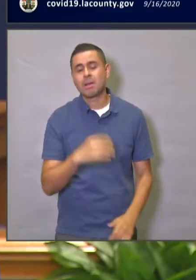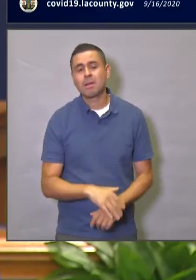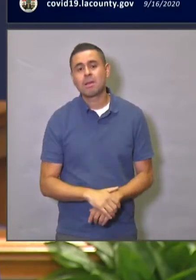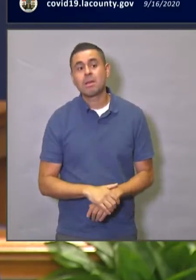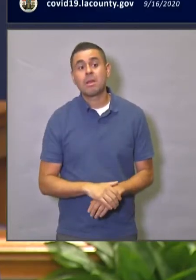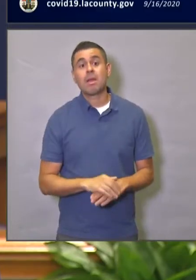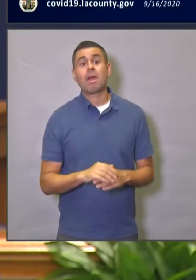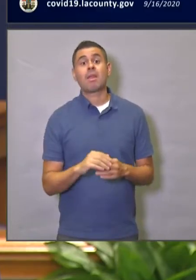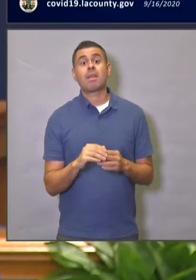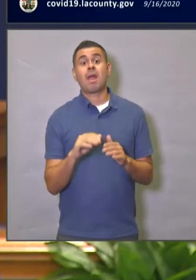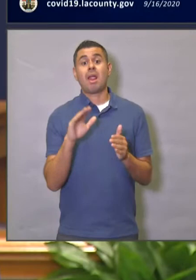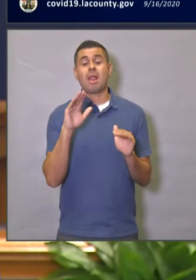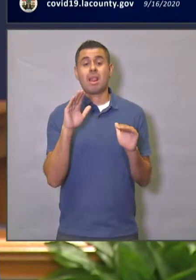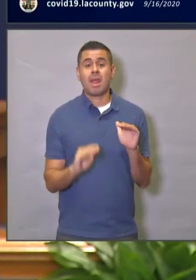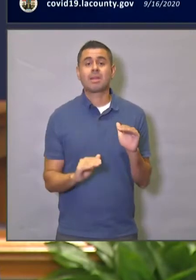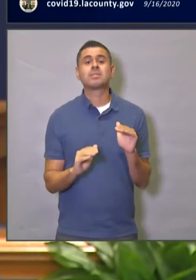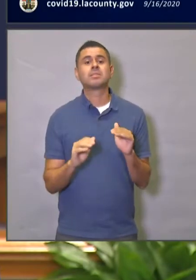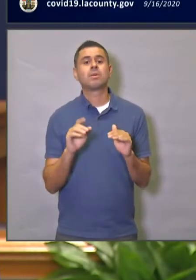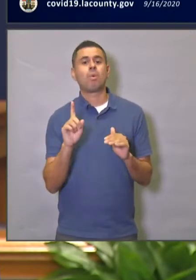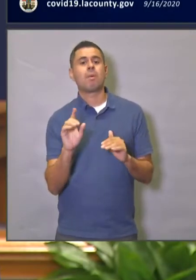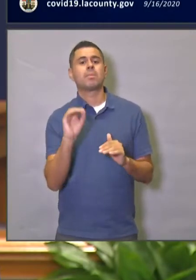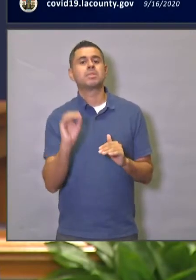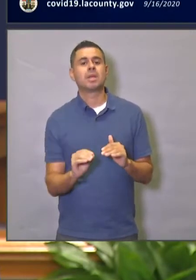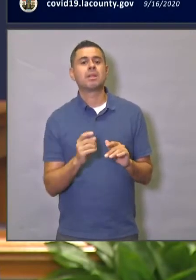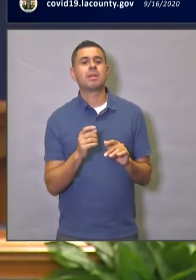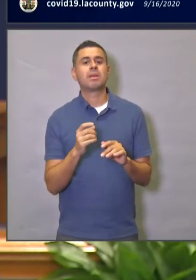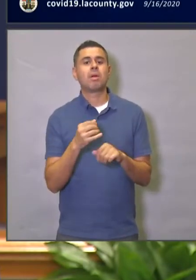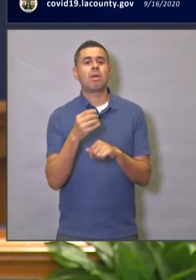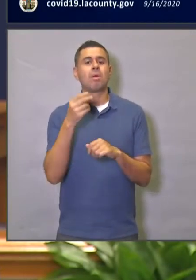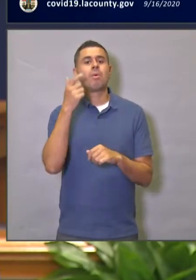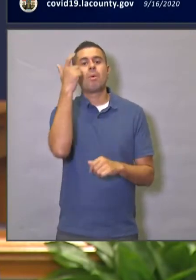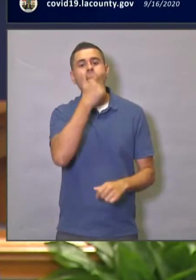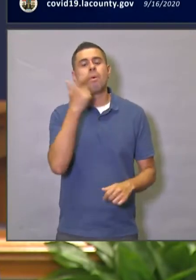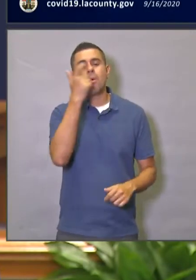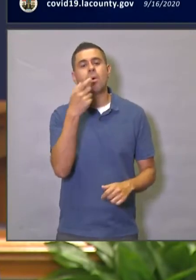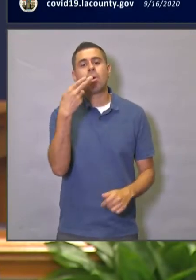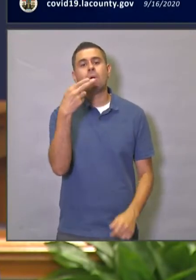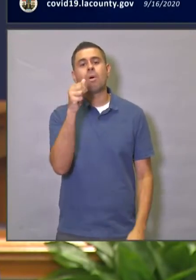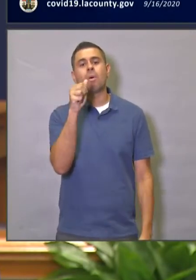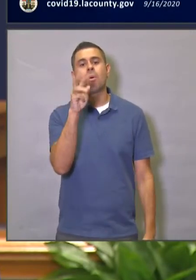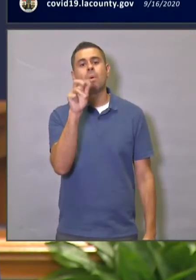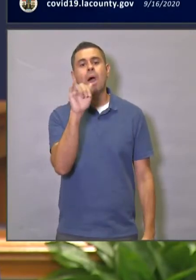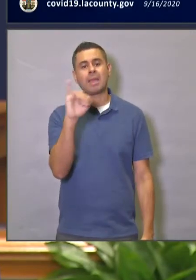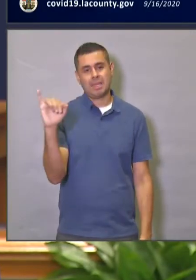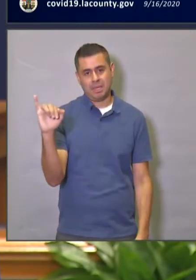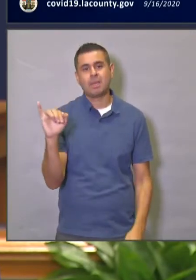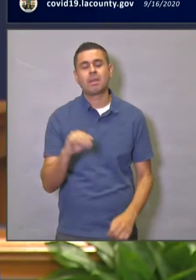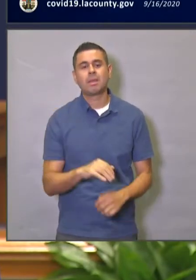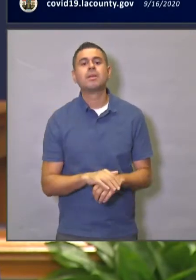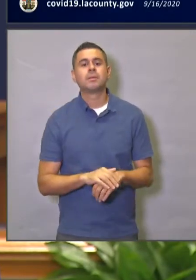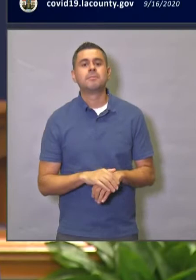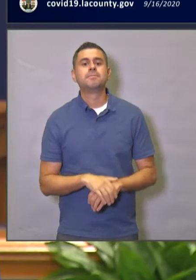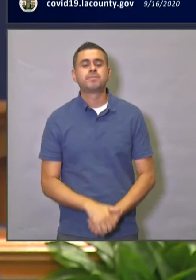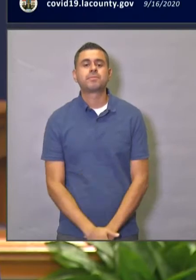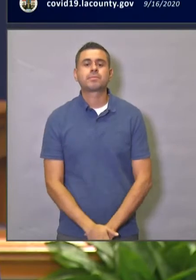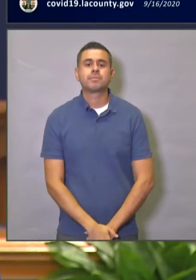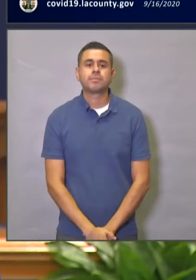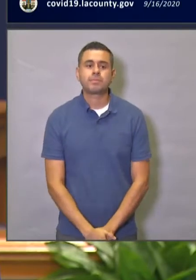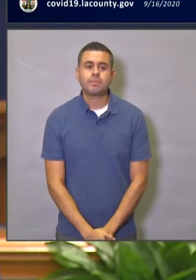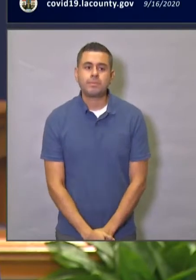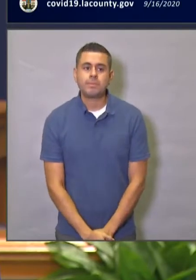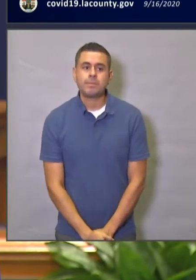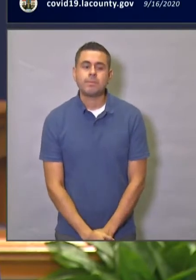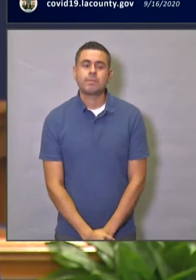1% son nativos de Hawái o de las islas del Pacífico y el 1% se identificó con otra raza de